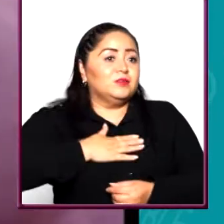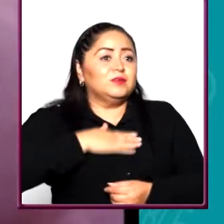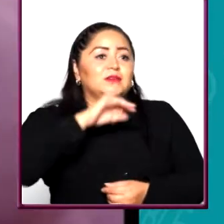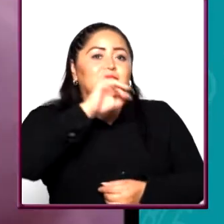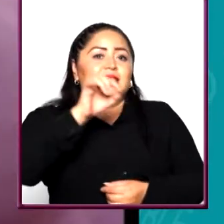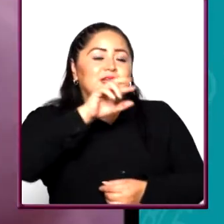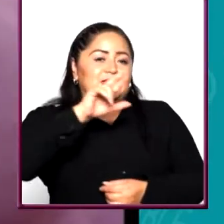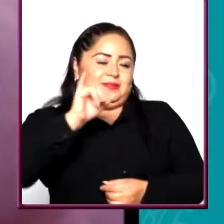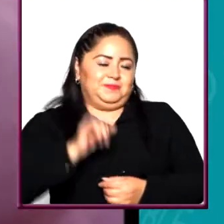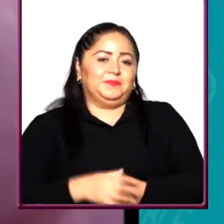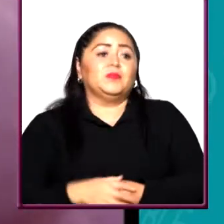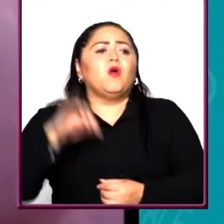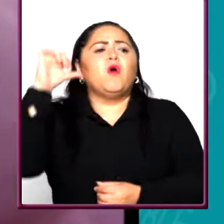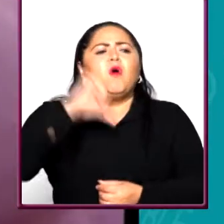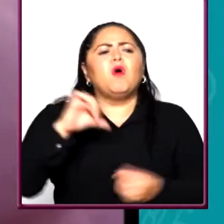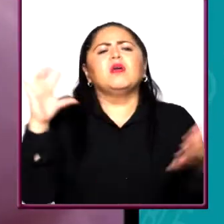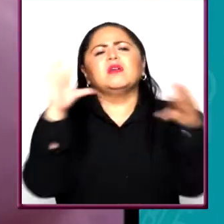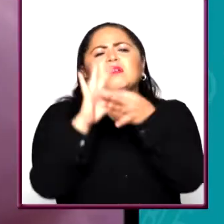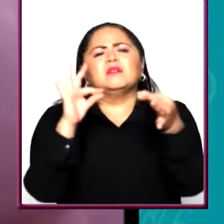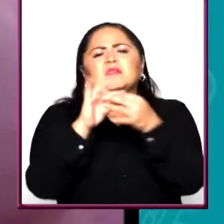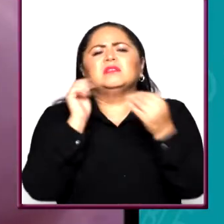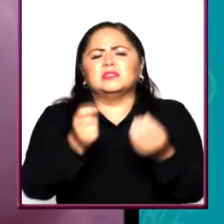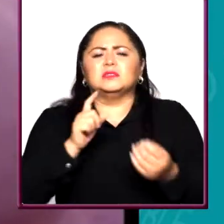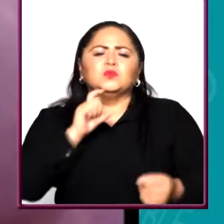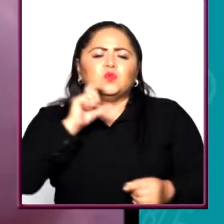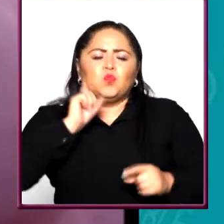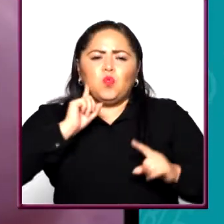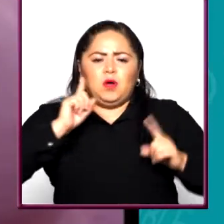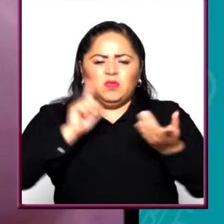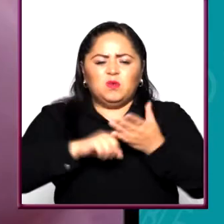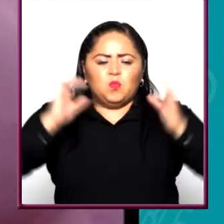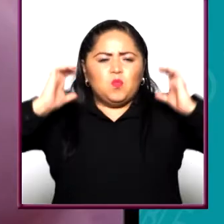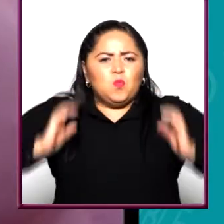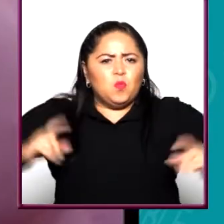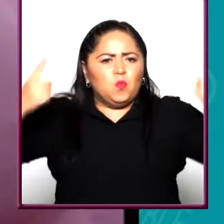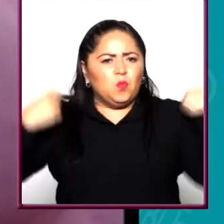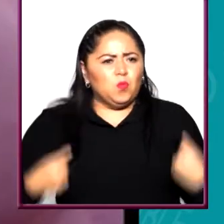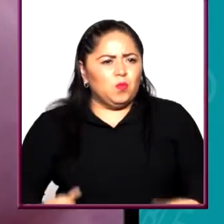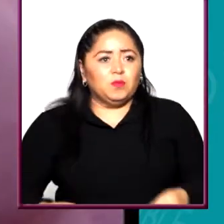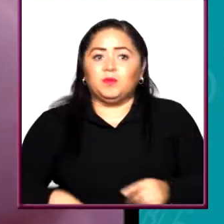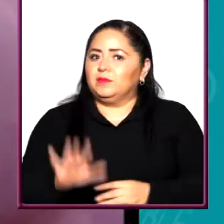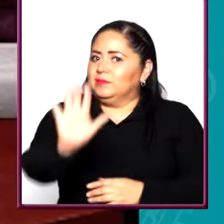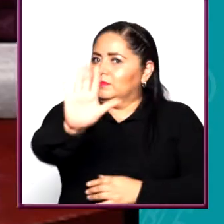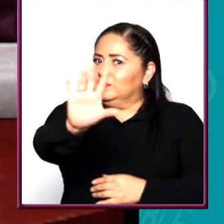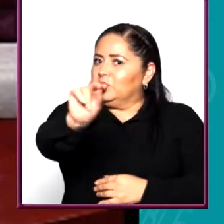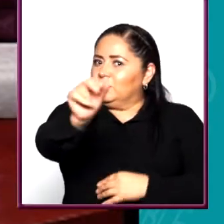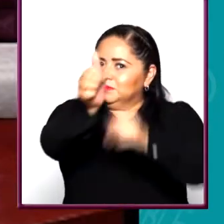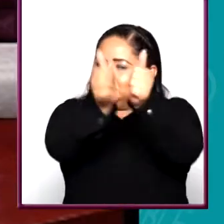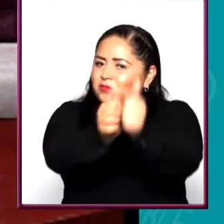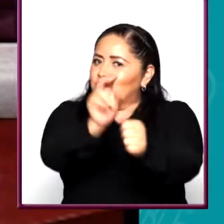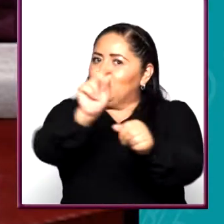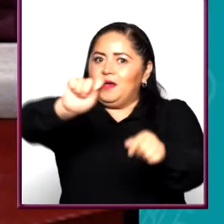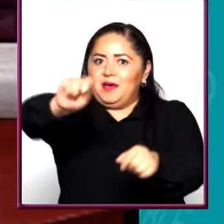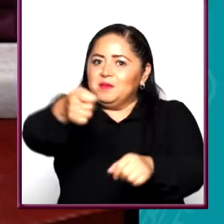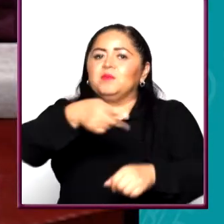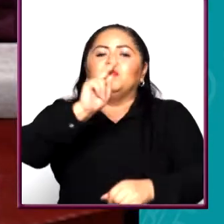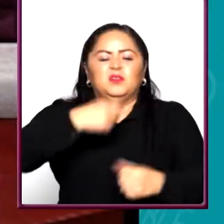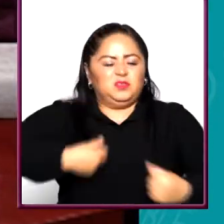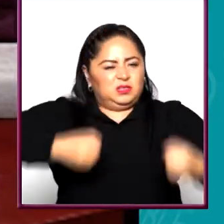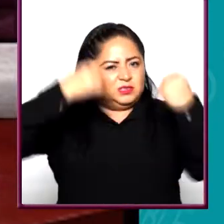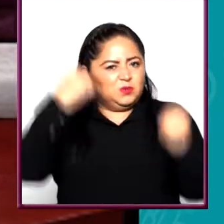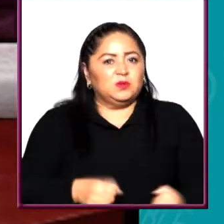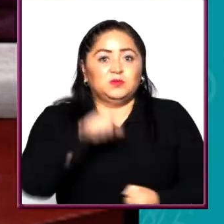Hola, yo soy Jerry Viveros y hoy hablaremos del aparato sexual femenino. No le cambies, porque